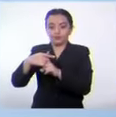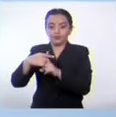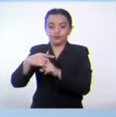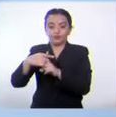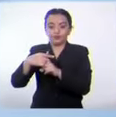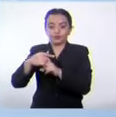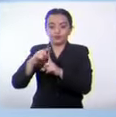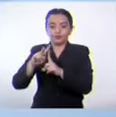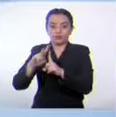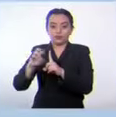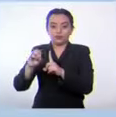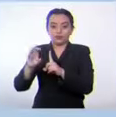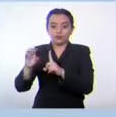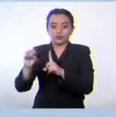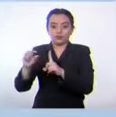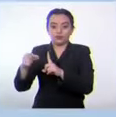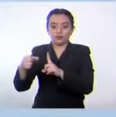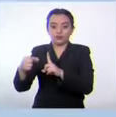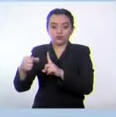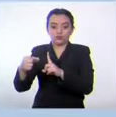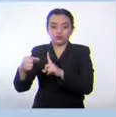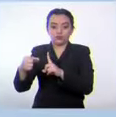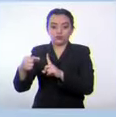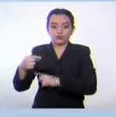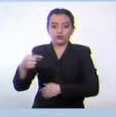gramos de hierro.